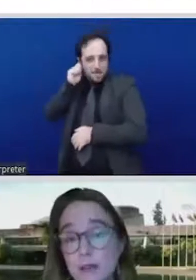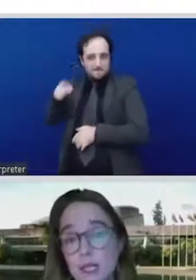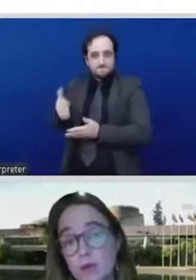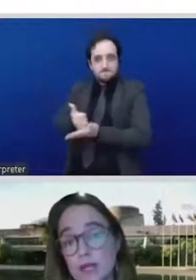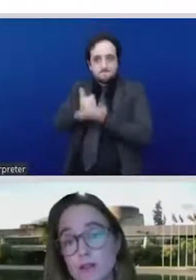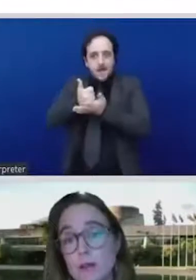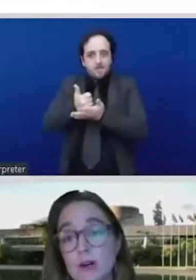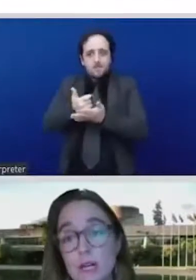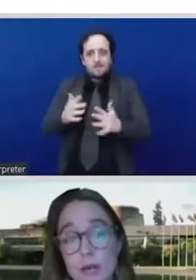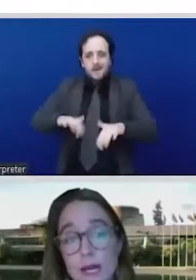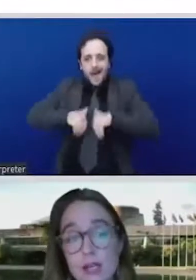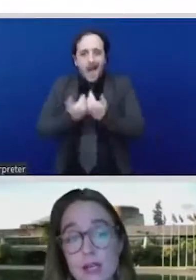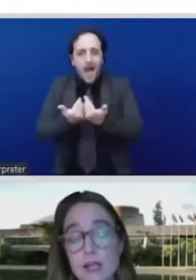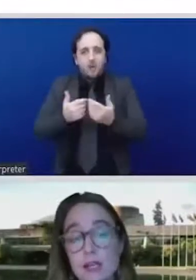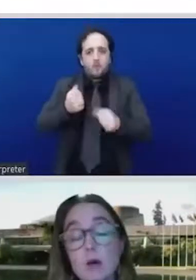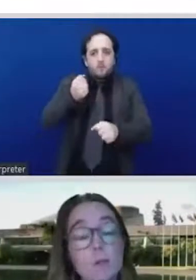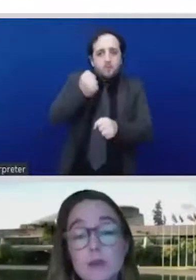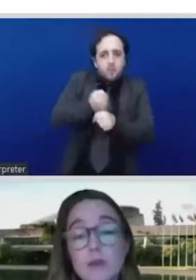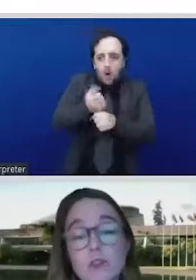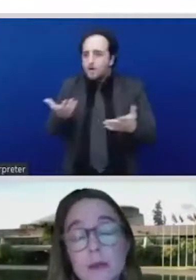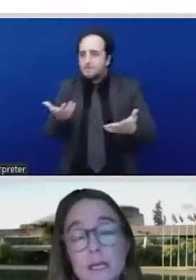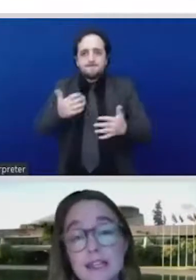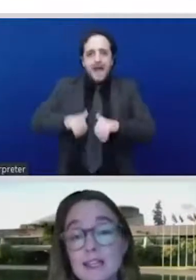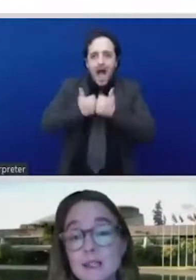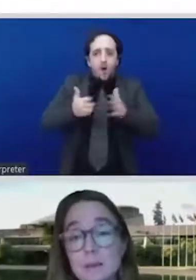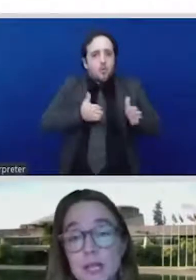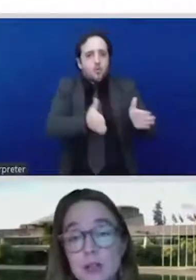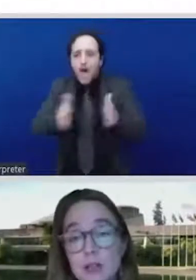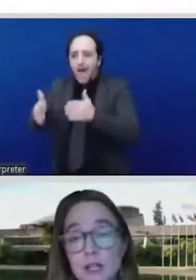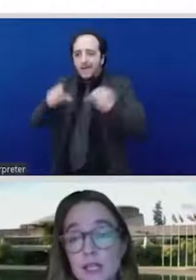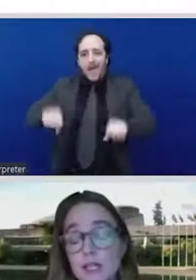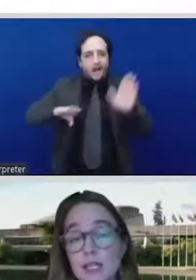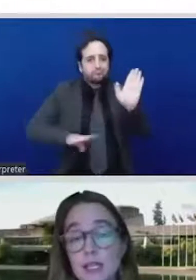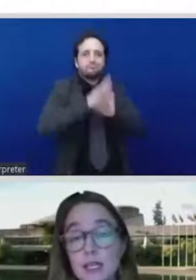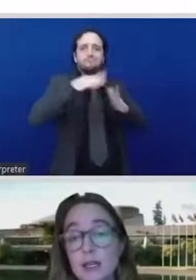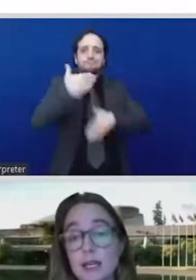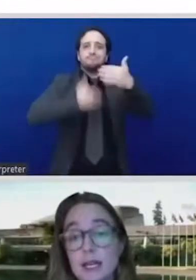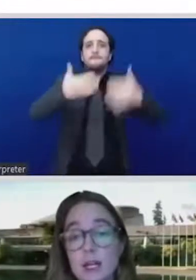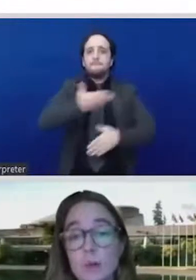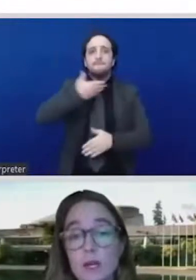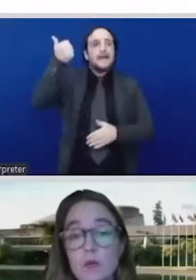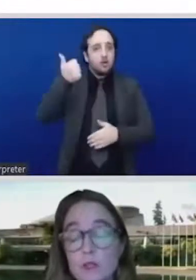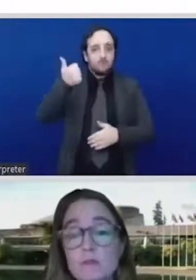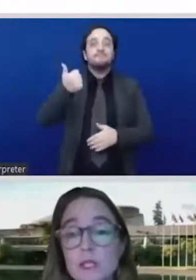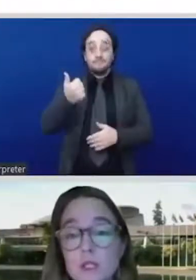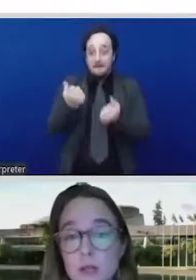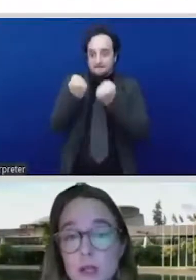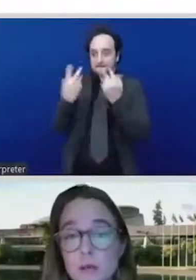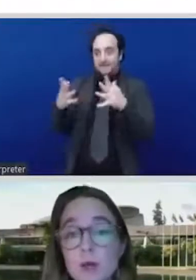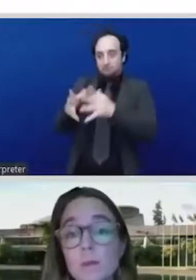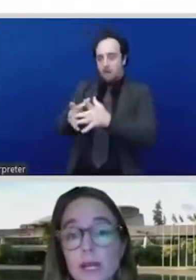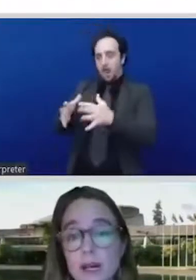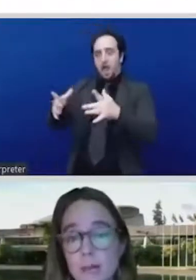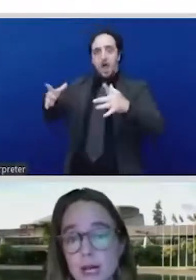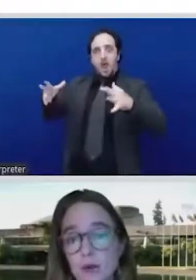de las mujeres del mercado laboral, a un aumento de la informalidad y del desempleo, y que en realidad nos pone en una situación muy